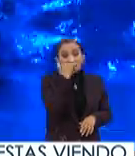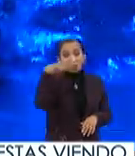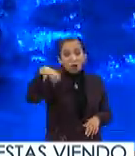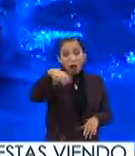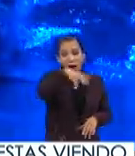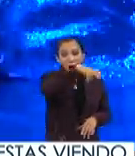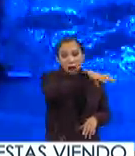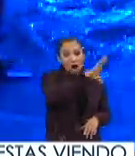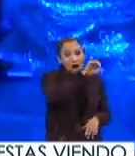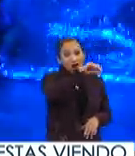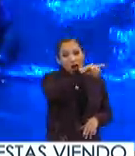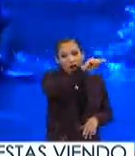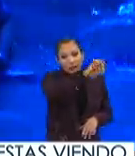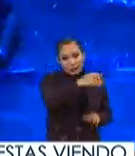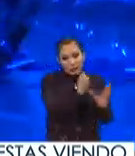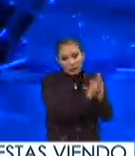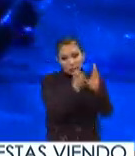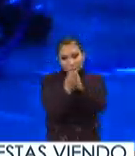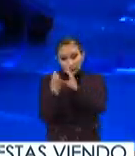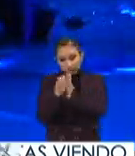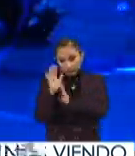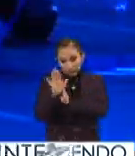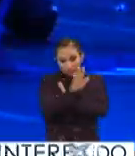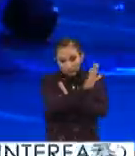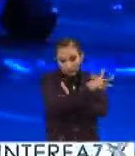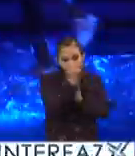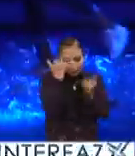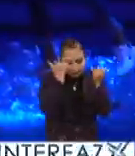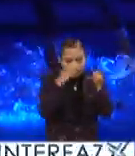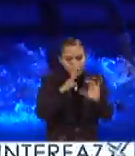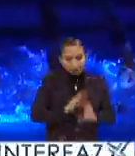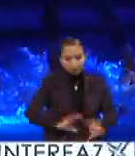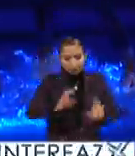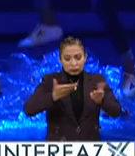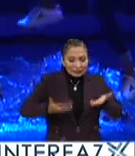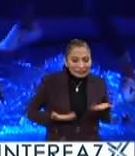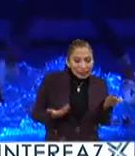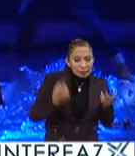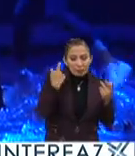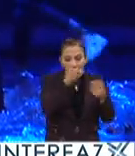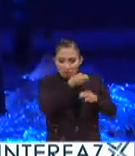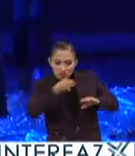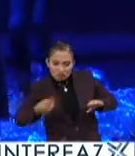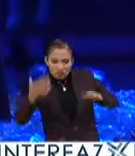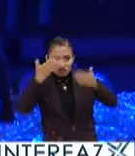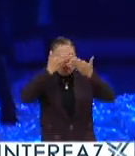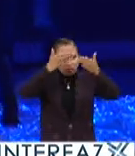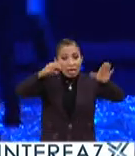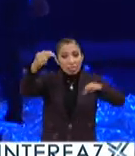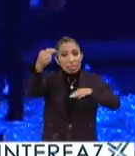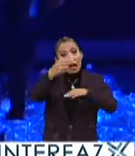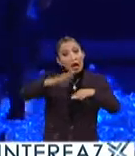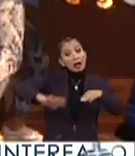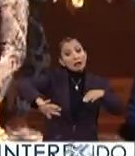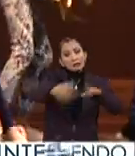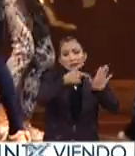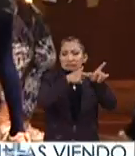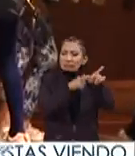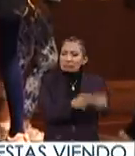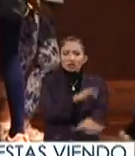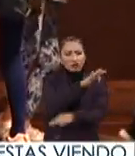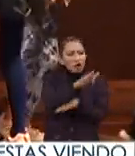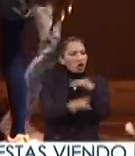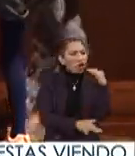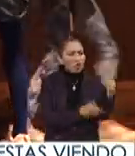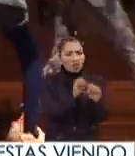escuelas donde Conarte imparte sus programas crearon coreografías para hacer conciencia de la necesidad de mantener